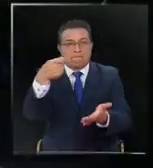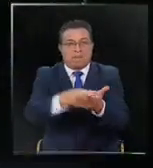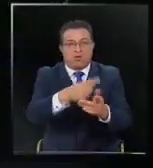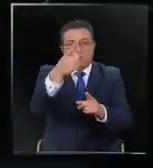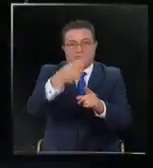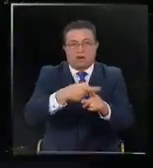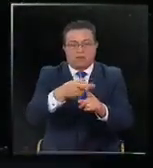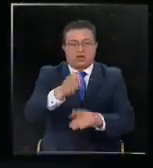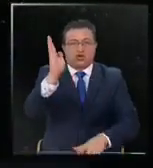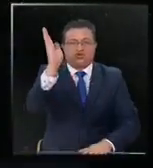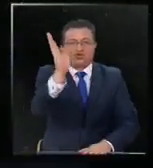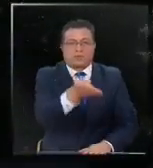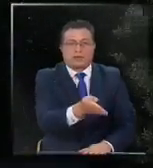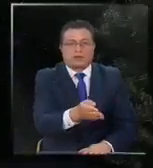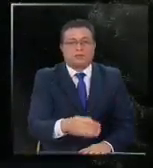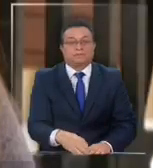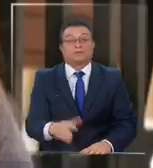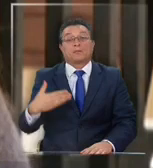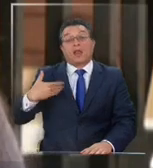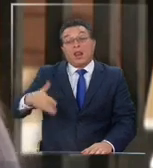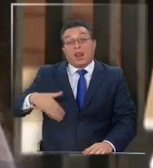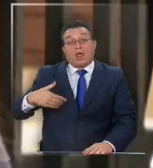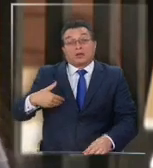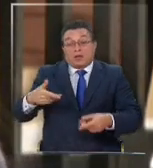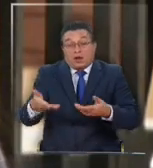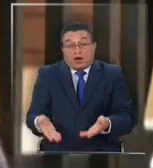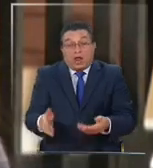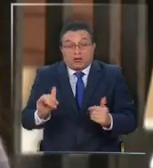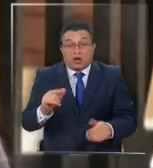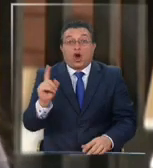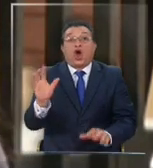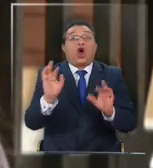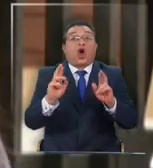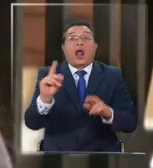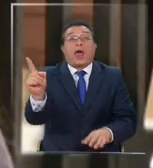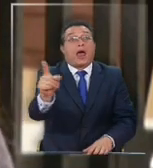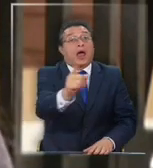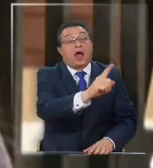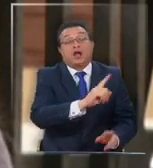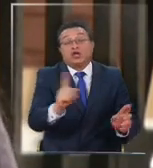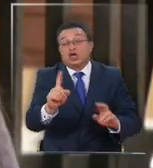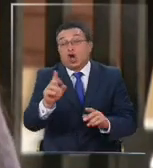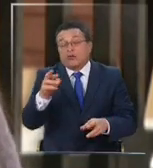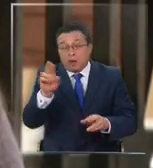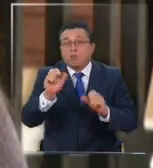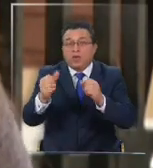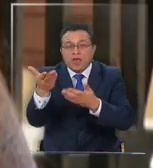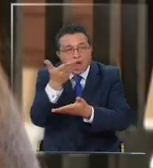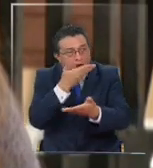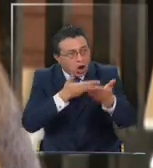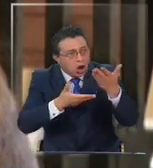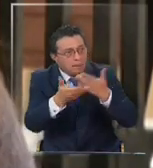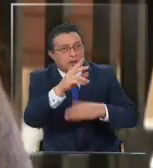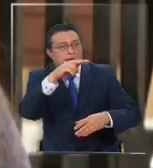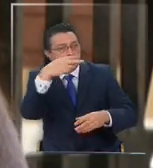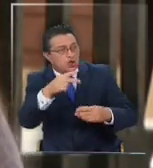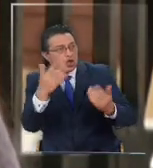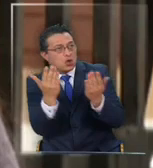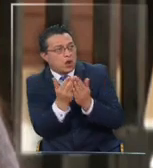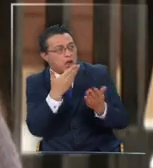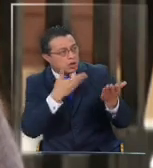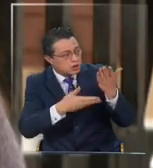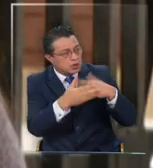mensualidad lamentamos igual haber llegado a este paso para que ningún colegio tenga que llegar a esto y que puedan dialogar previamente y llegar a algún